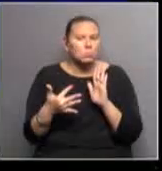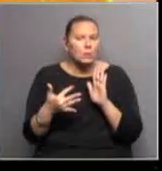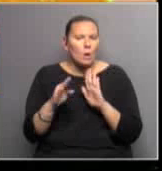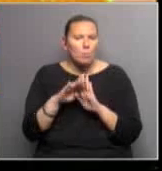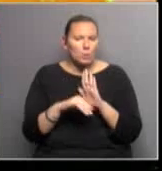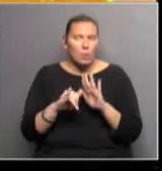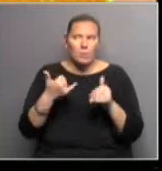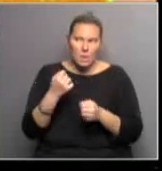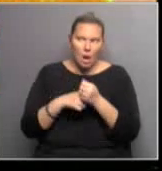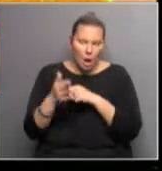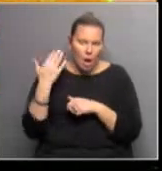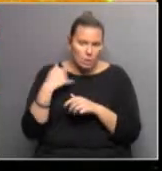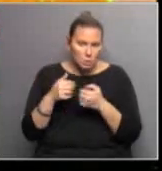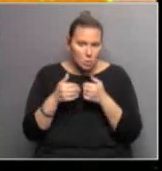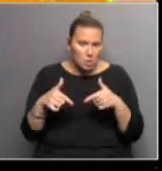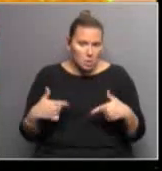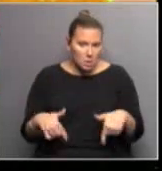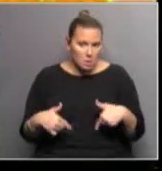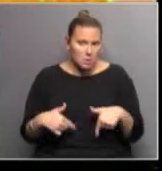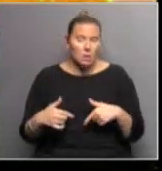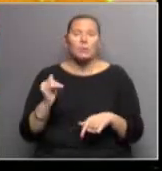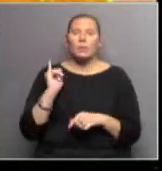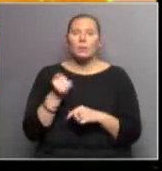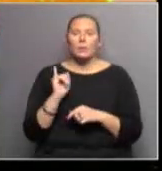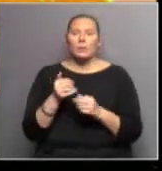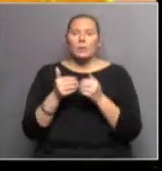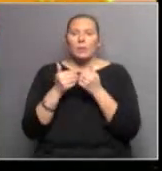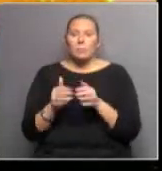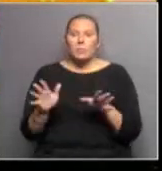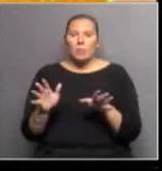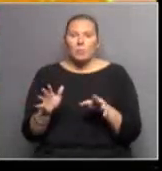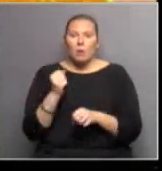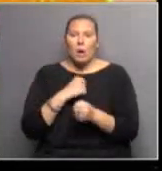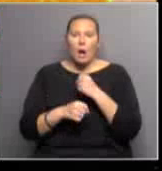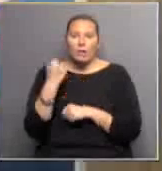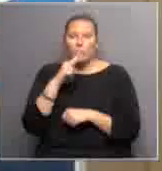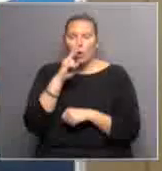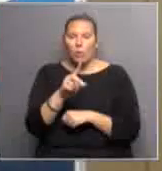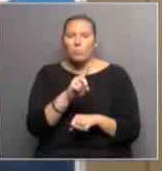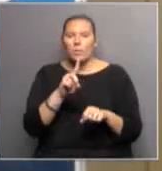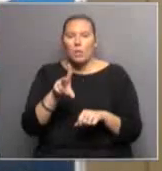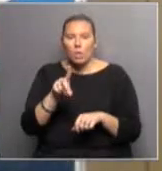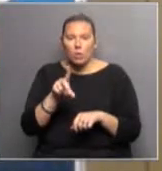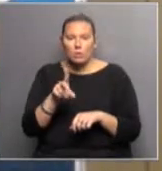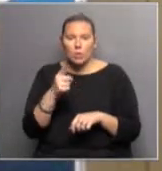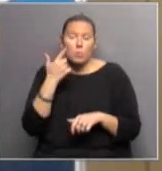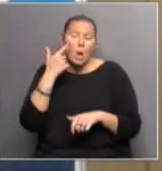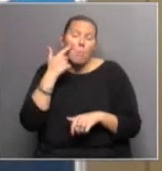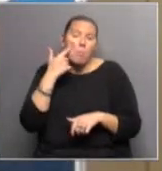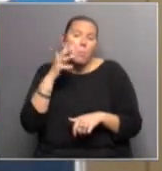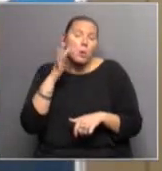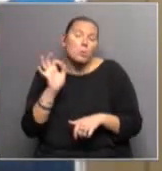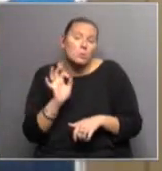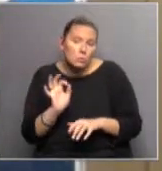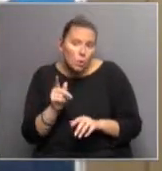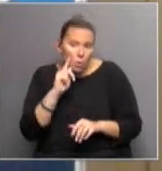programa que ya hace varios años lo tiene la Intendencia. Exactamente. Empezamos por allá por el año 2012 con un programa piloto